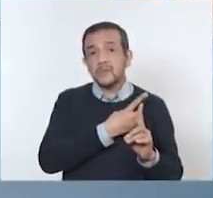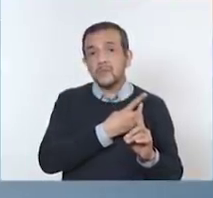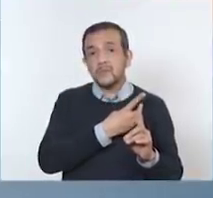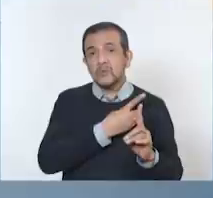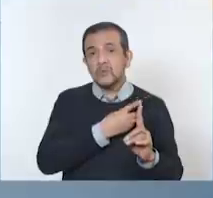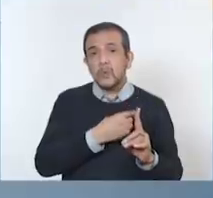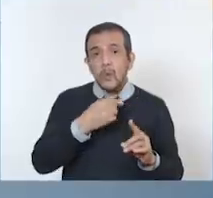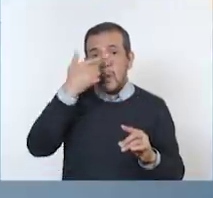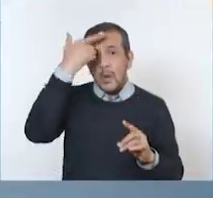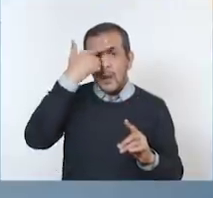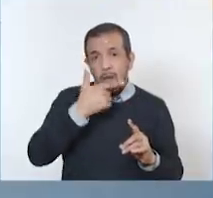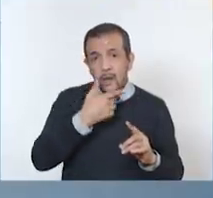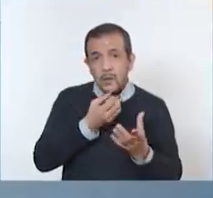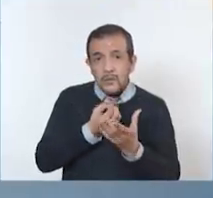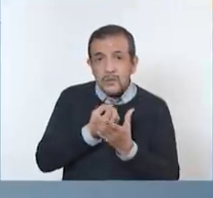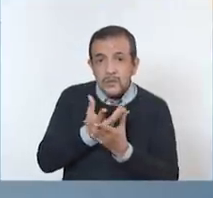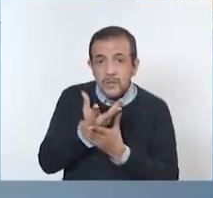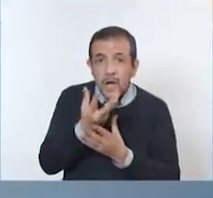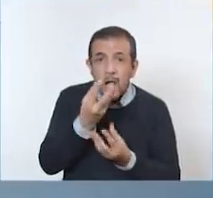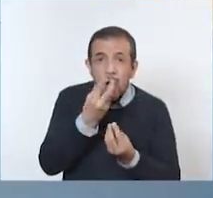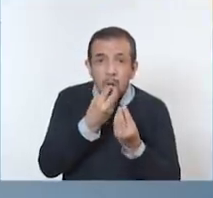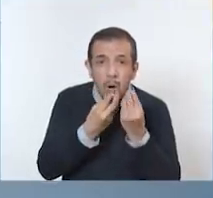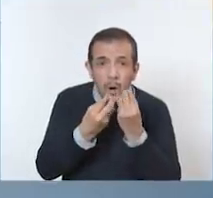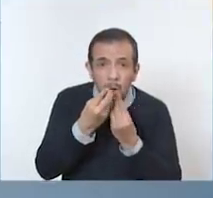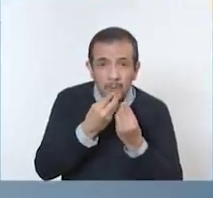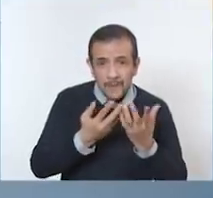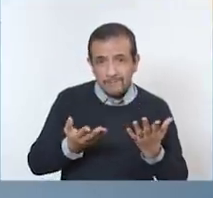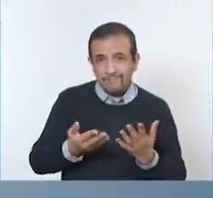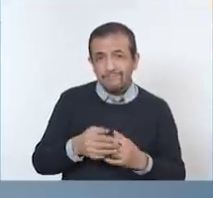solo sale de noche. Ah, ah, ah.